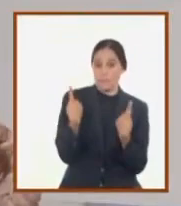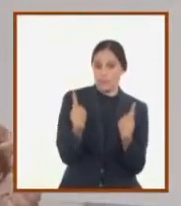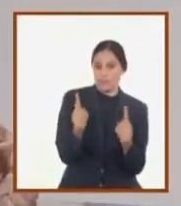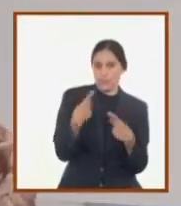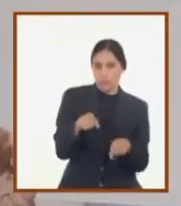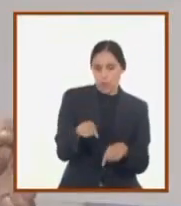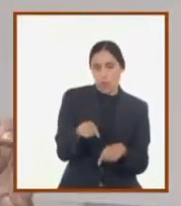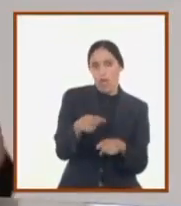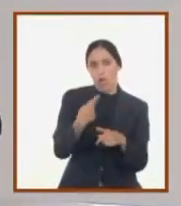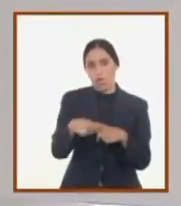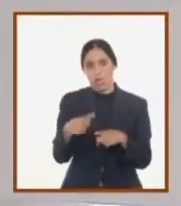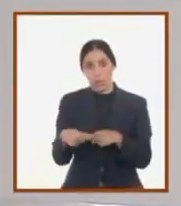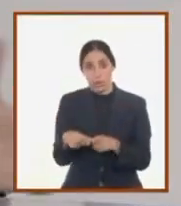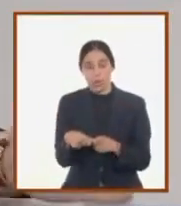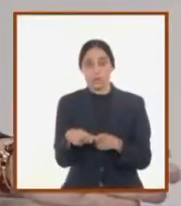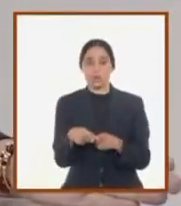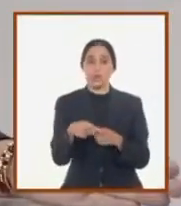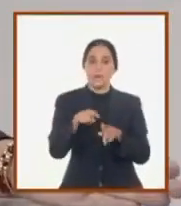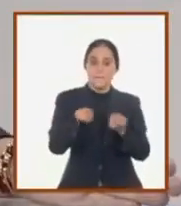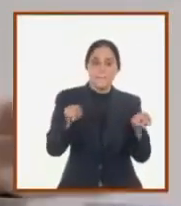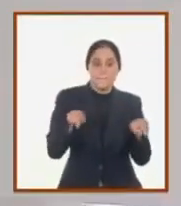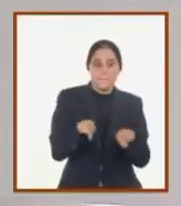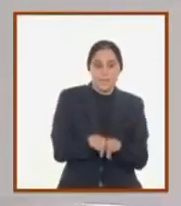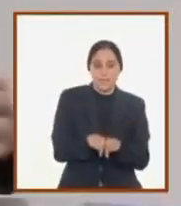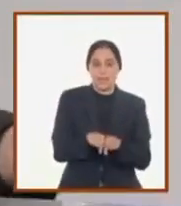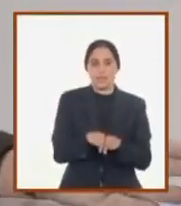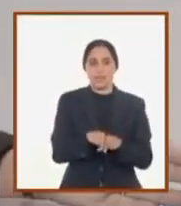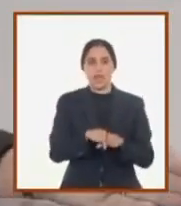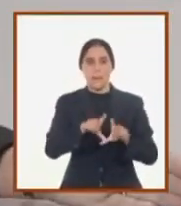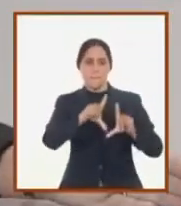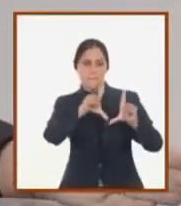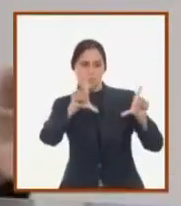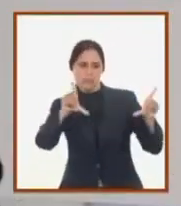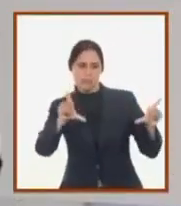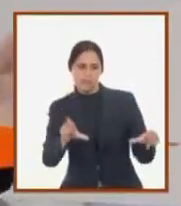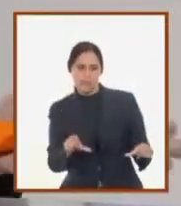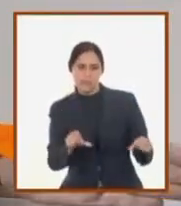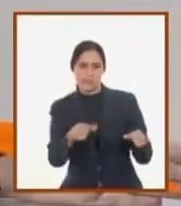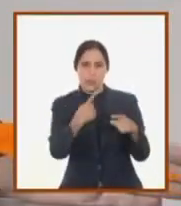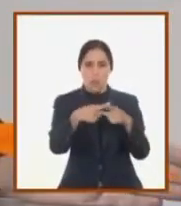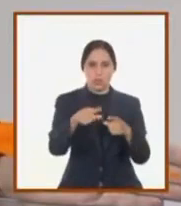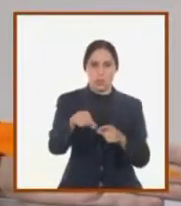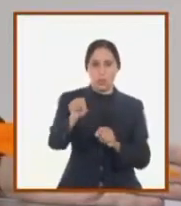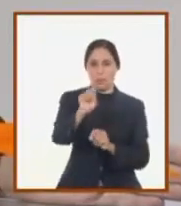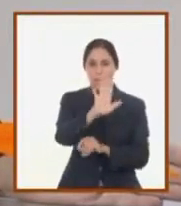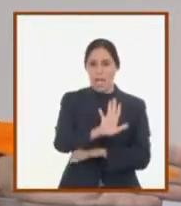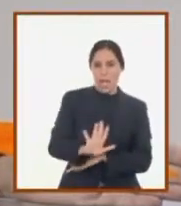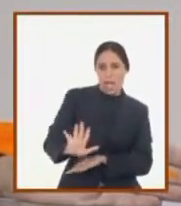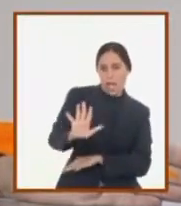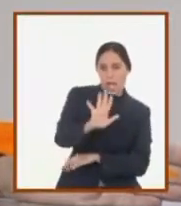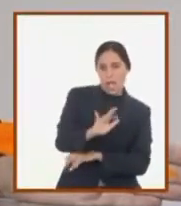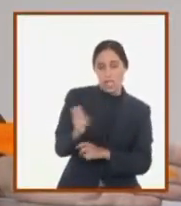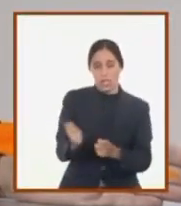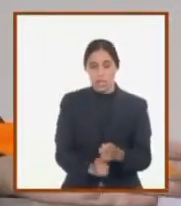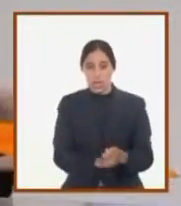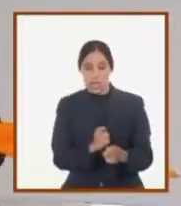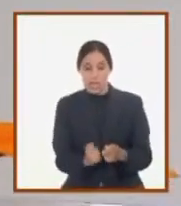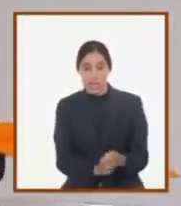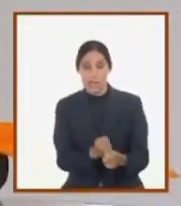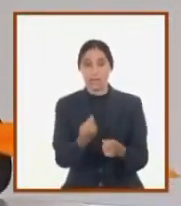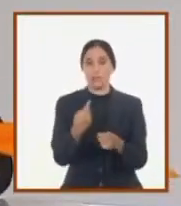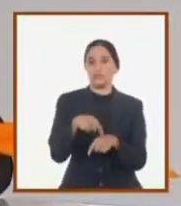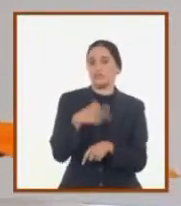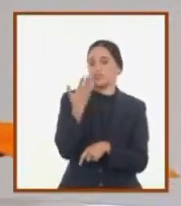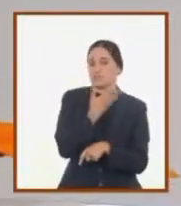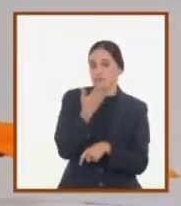mapoteca que tenemos con todos los mapas de de la guerra con Los Originales que se trabajaron por poroto así mismo por oto